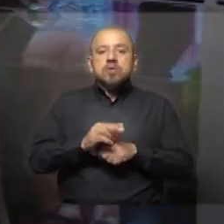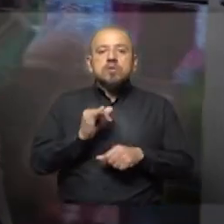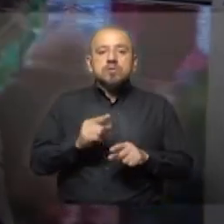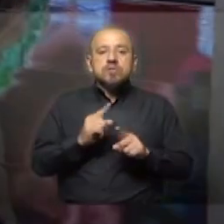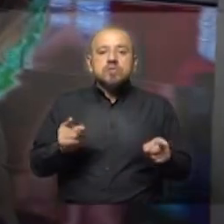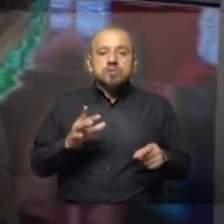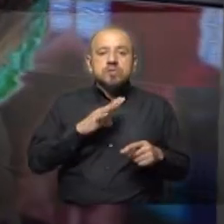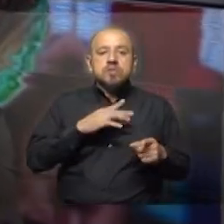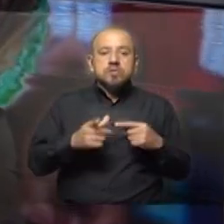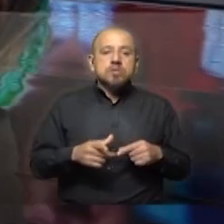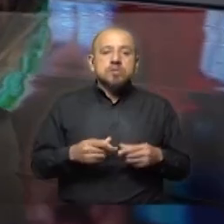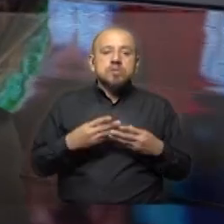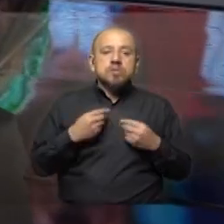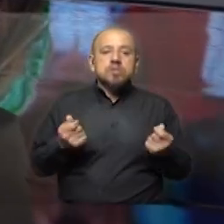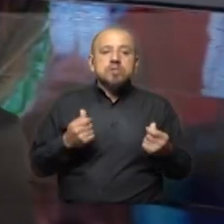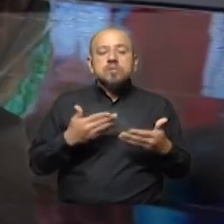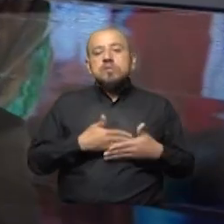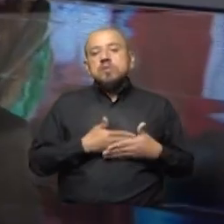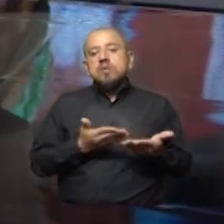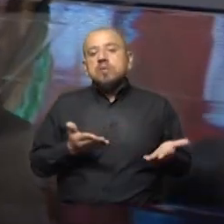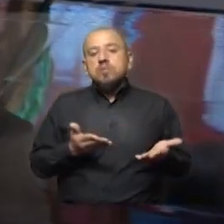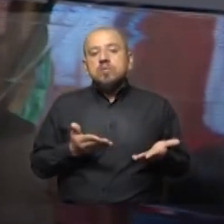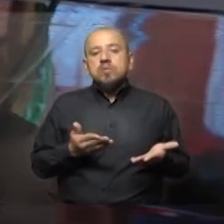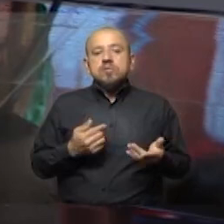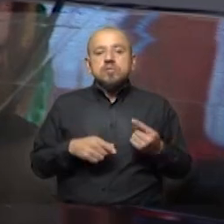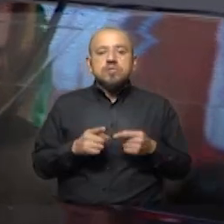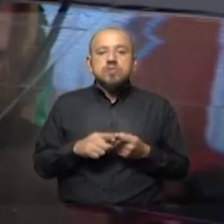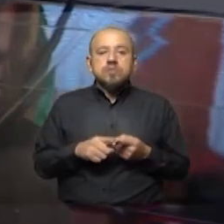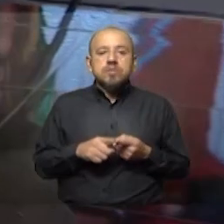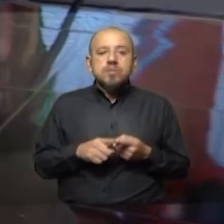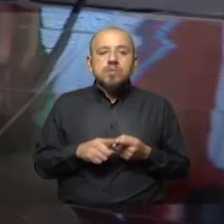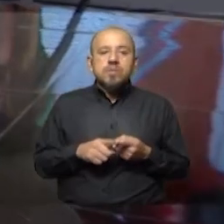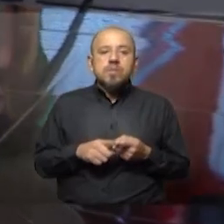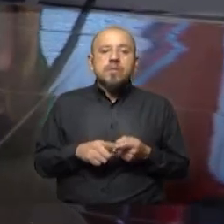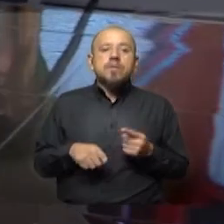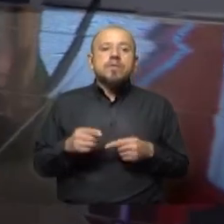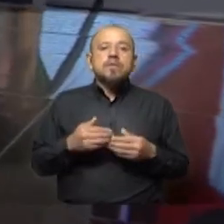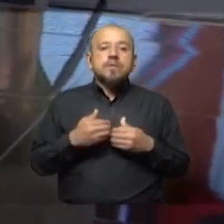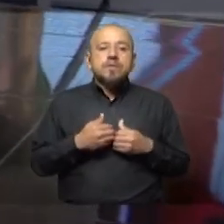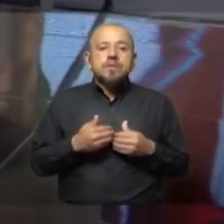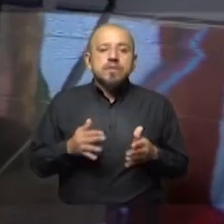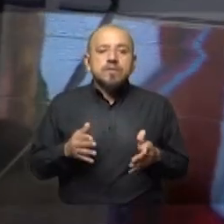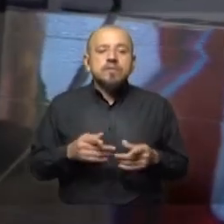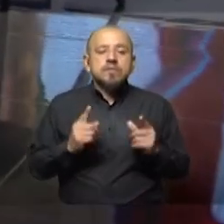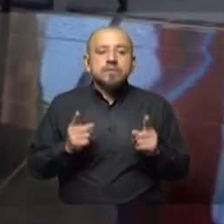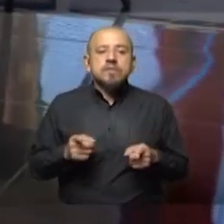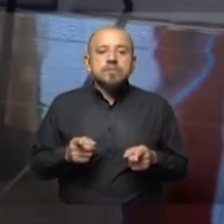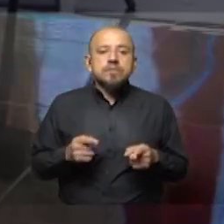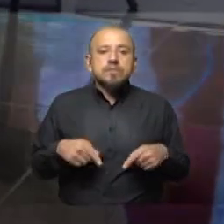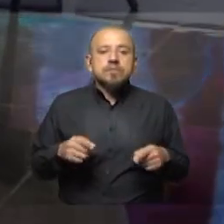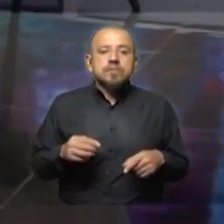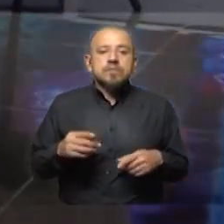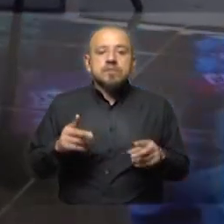un montón de sentidos que entendemos por el amor que entendemos por el afecto No eso empieza como a circular también en estas